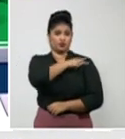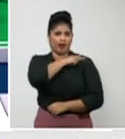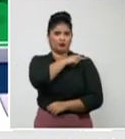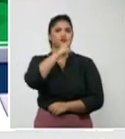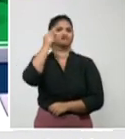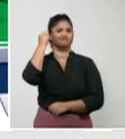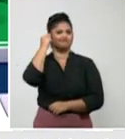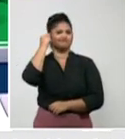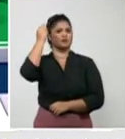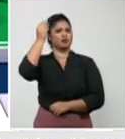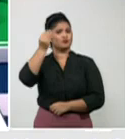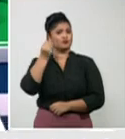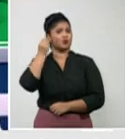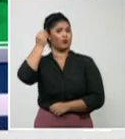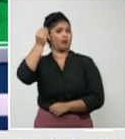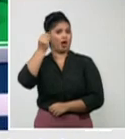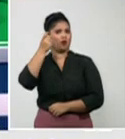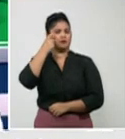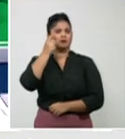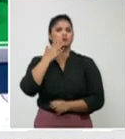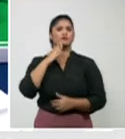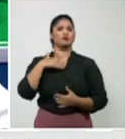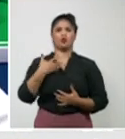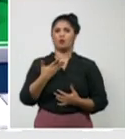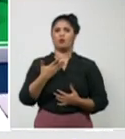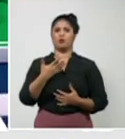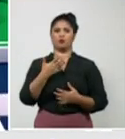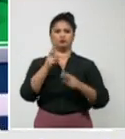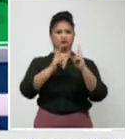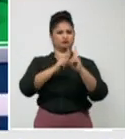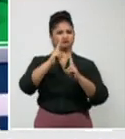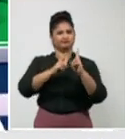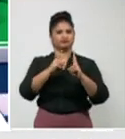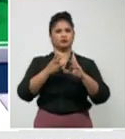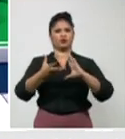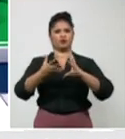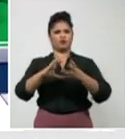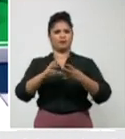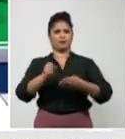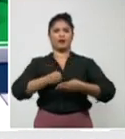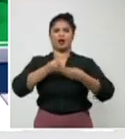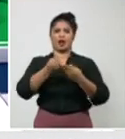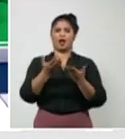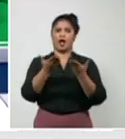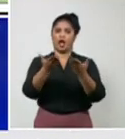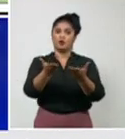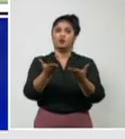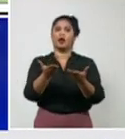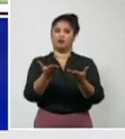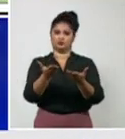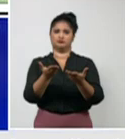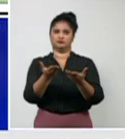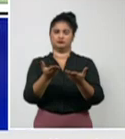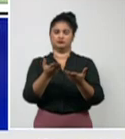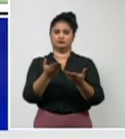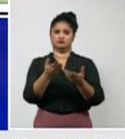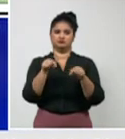esta situación. Y la curva que se veía ahí a la izquierda, bueno, pues con un